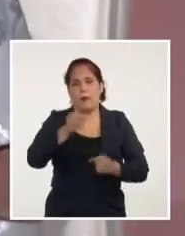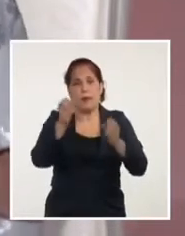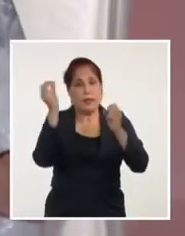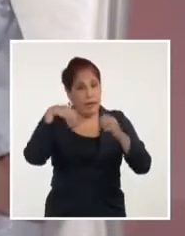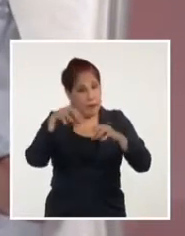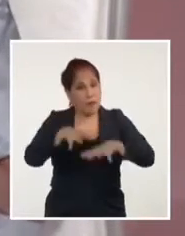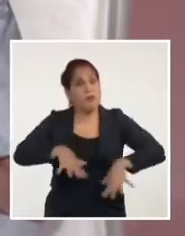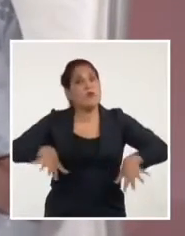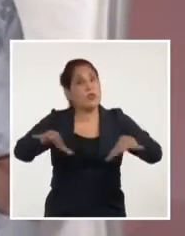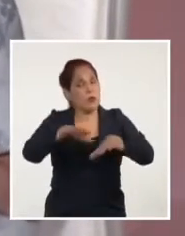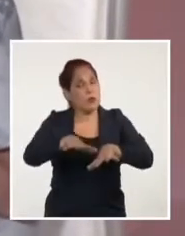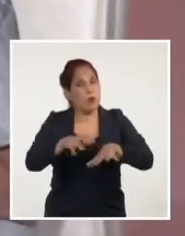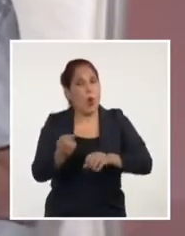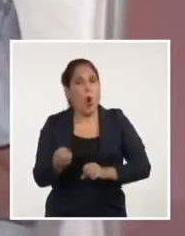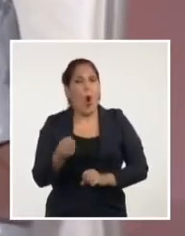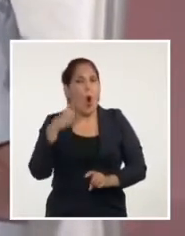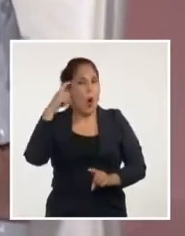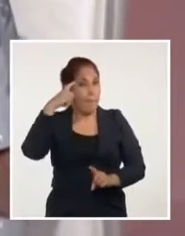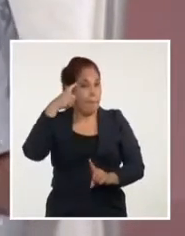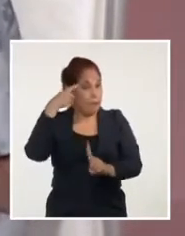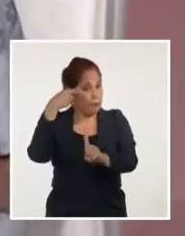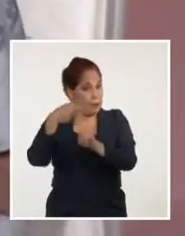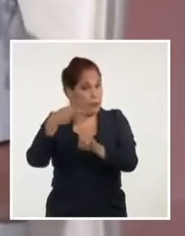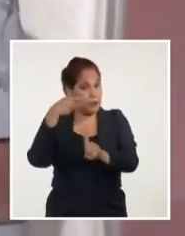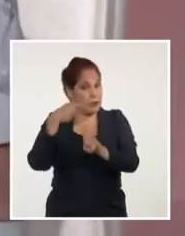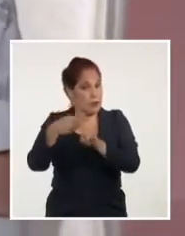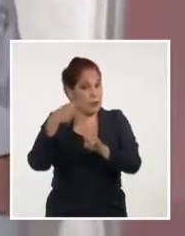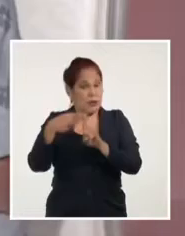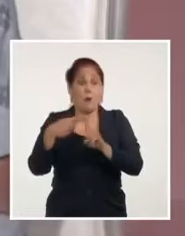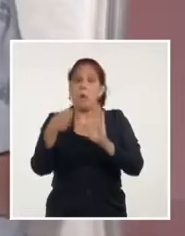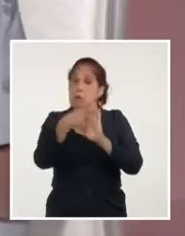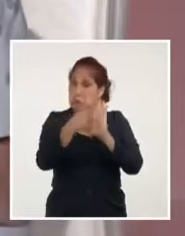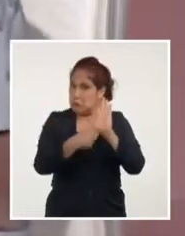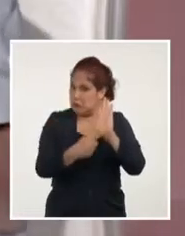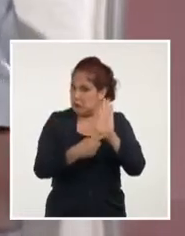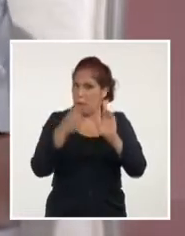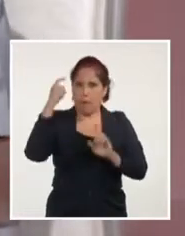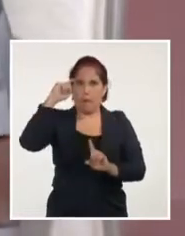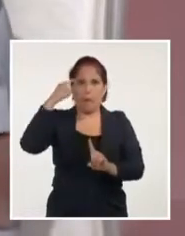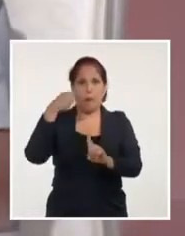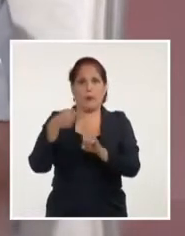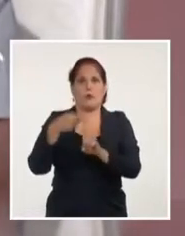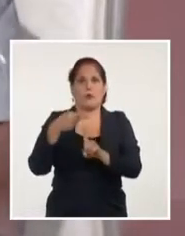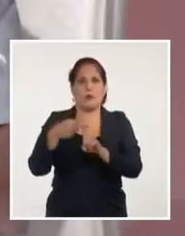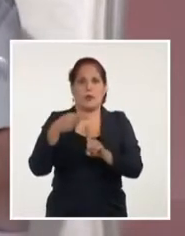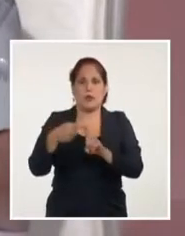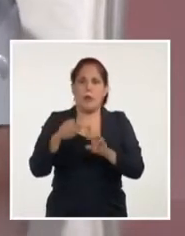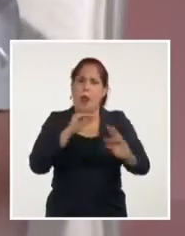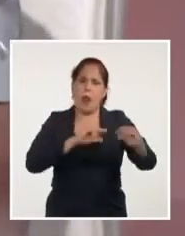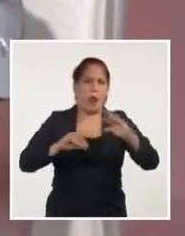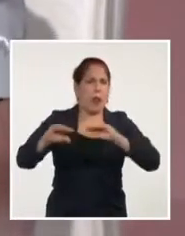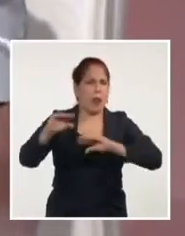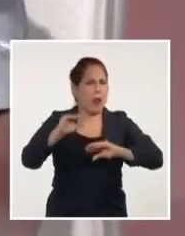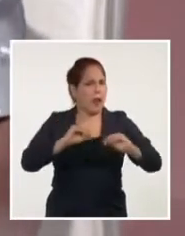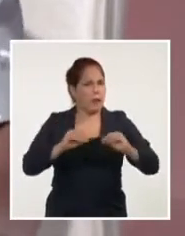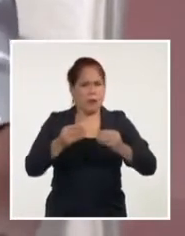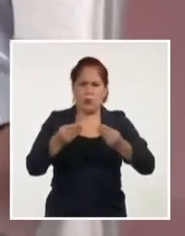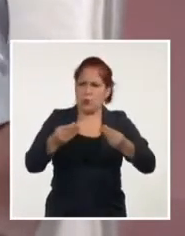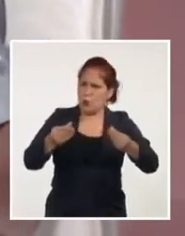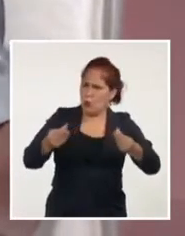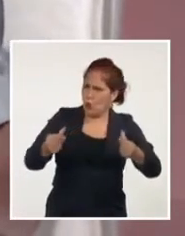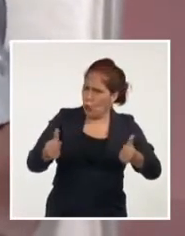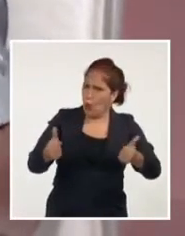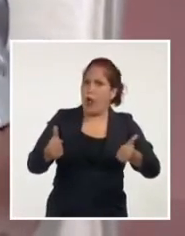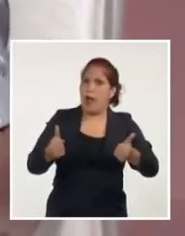que ser optimistas. Tenemos muchos elementos para ser optimistas, y nuestra comunicación es una comunicación que le podrá